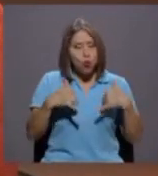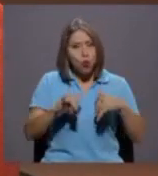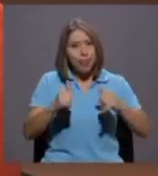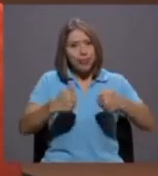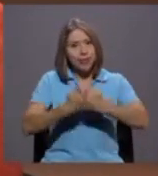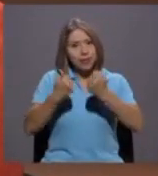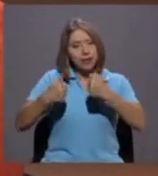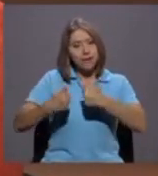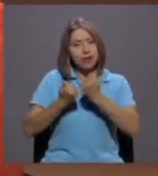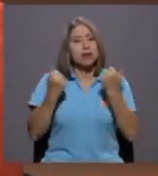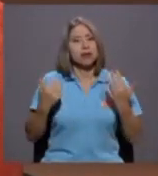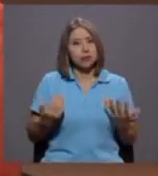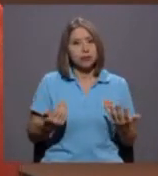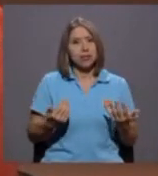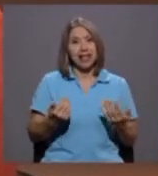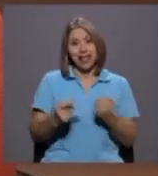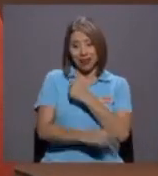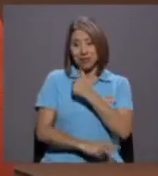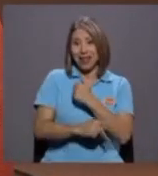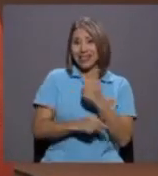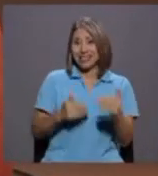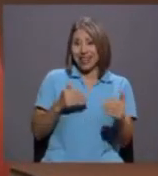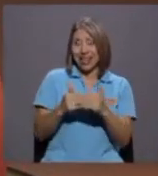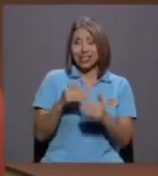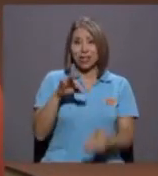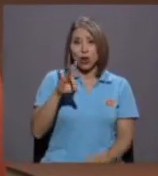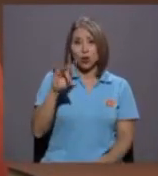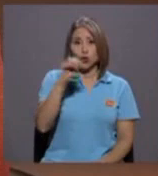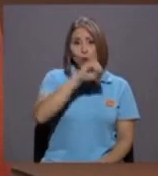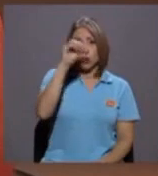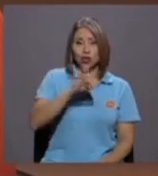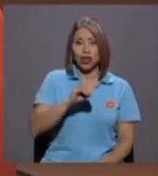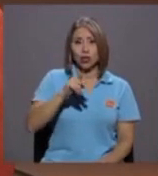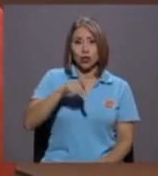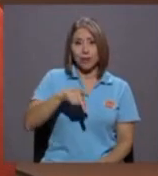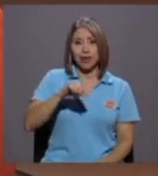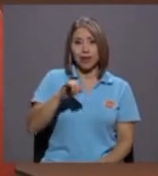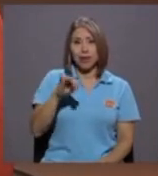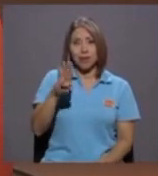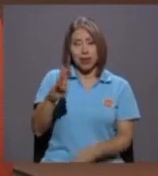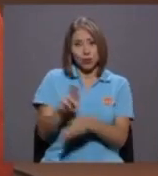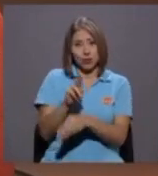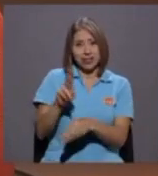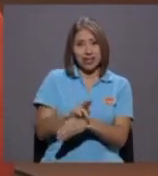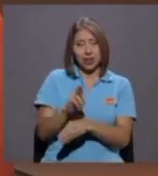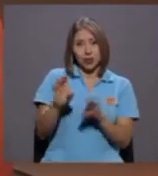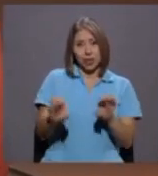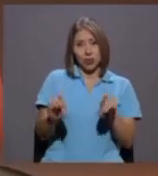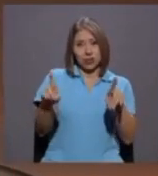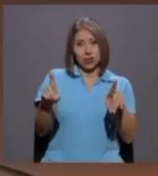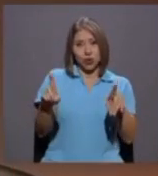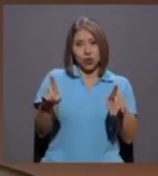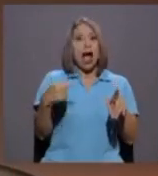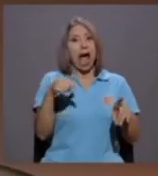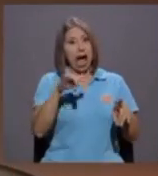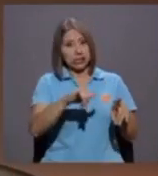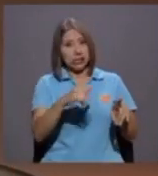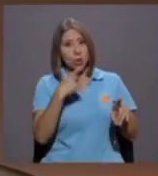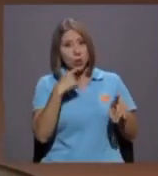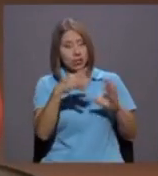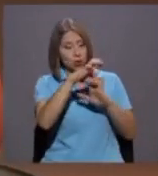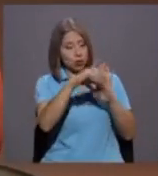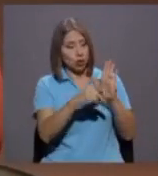está invirtiendo casi el 8% del Producto Interno Bruto en educación, porque es un mandato constitucional. Nosotros